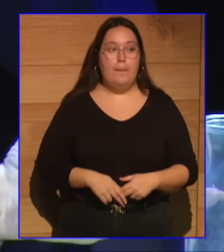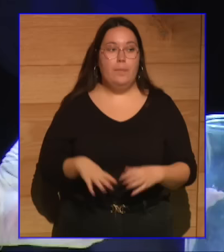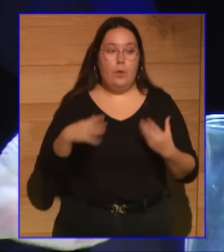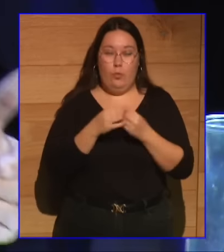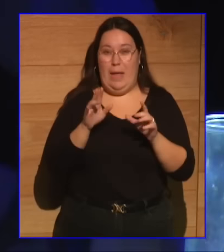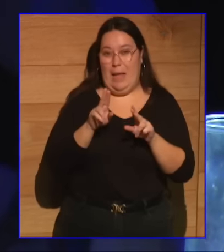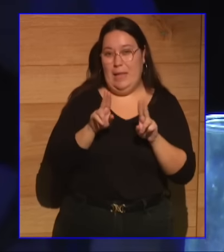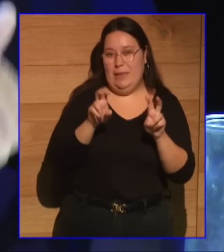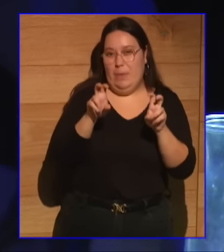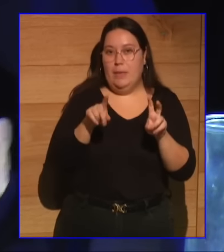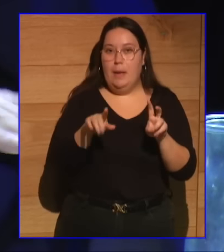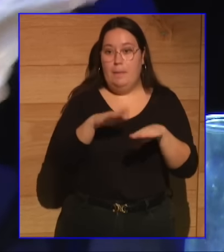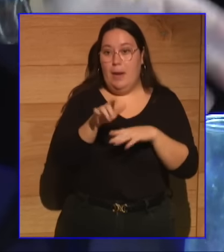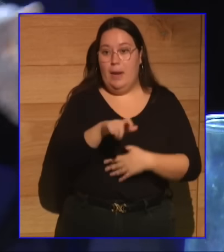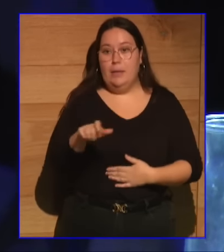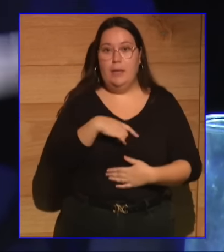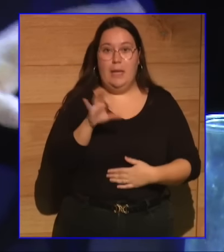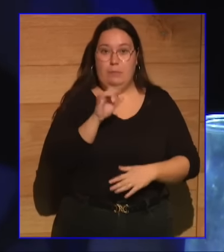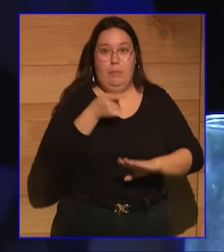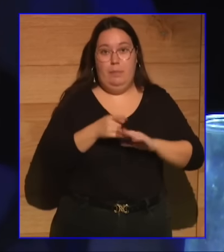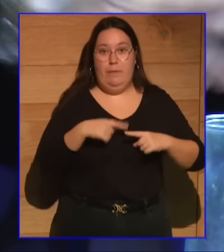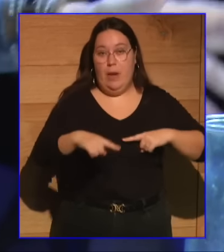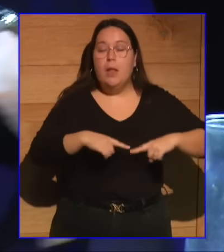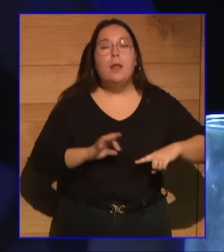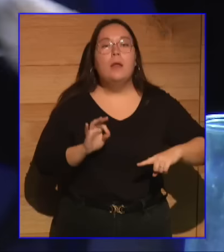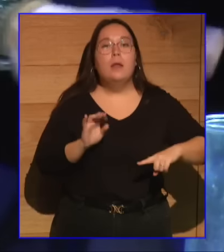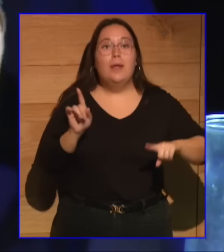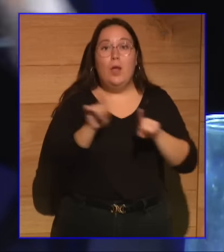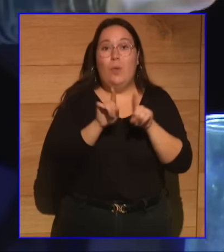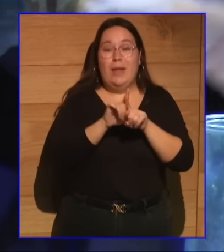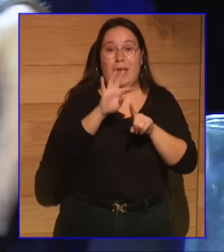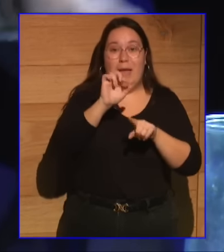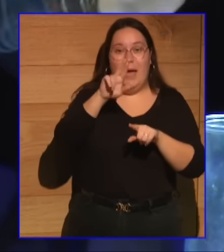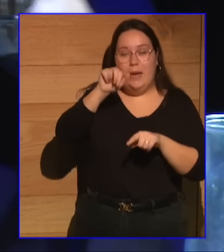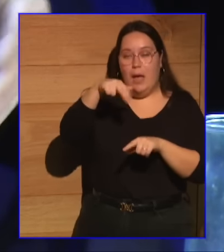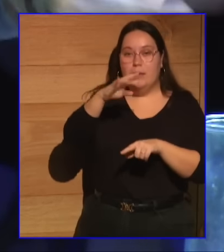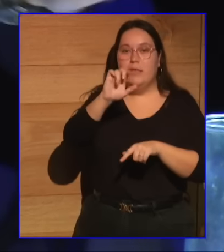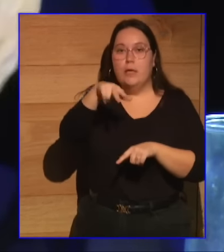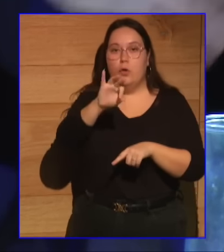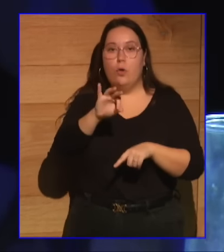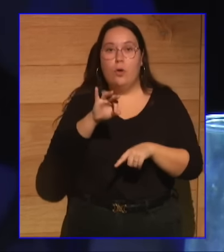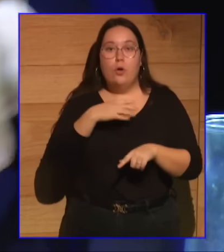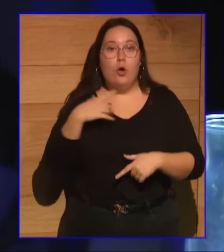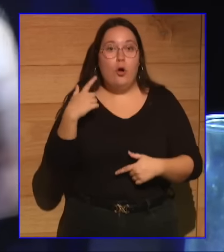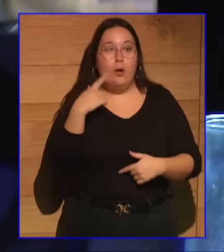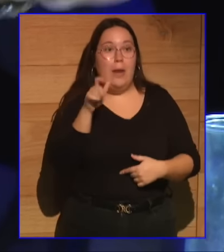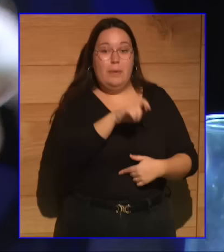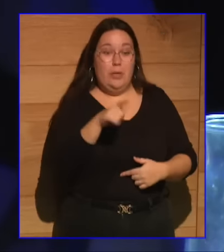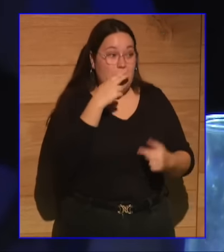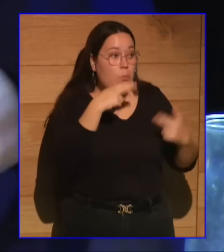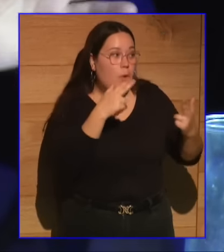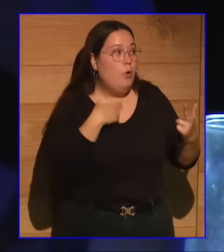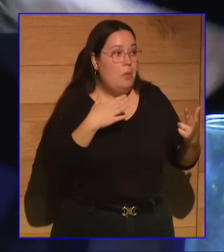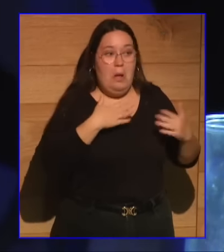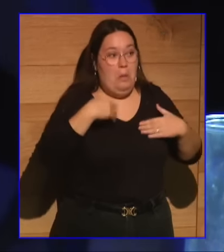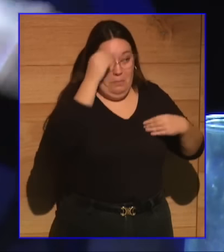una temática para la gente. Spielberg lleva toda la vida como Tarantino, jugando con las expectativas del público y diciéndole: vosotros esperad de mí lo que ahora